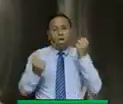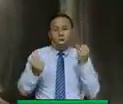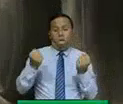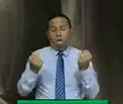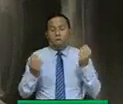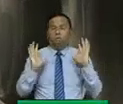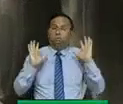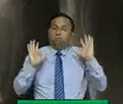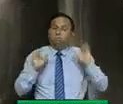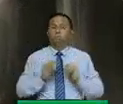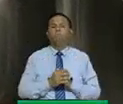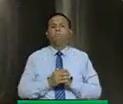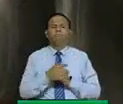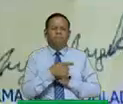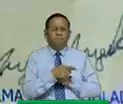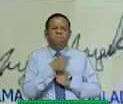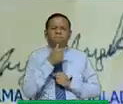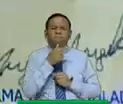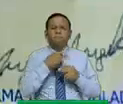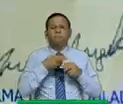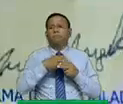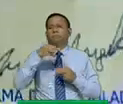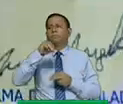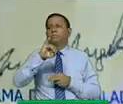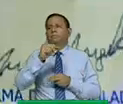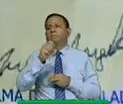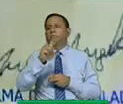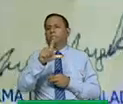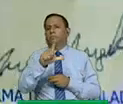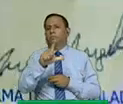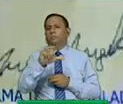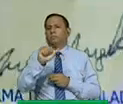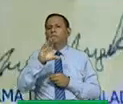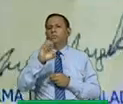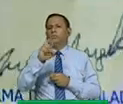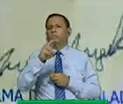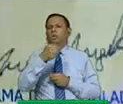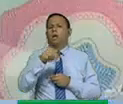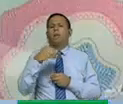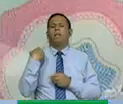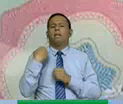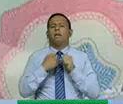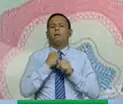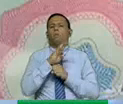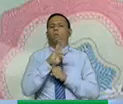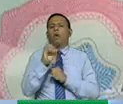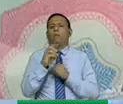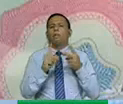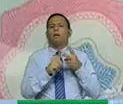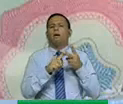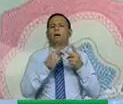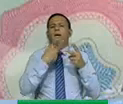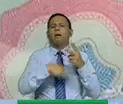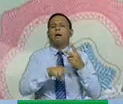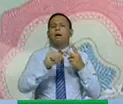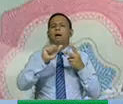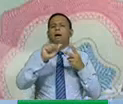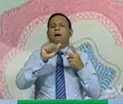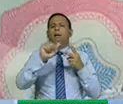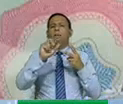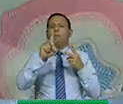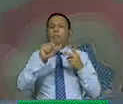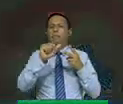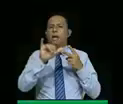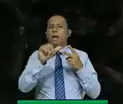fueron identificadas como Miguel Ángel Acuña Cedeño, de 40 años, y su hija Dayana de Jesús Acuña Vera, de 17